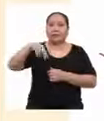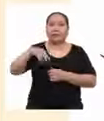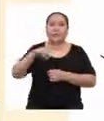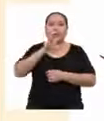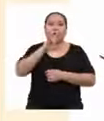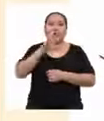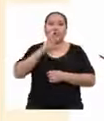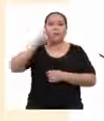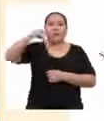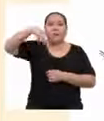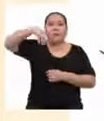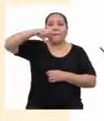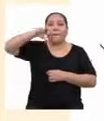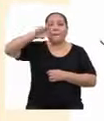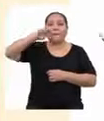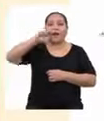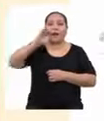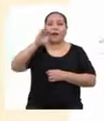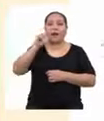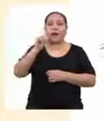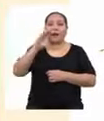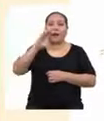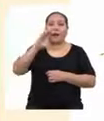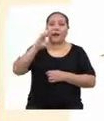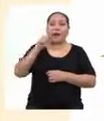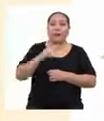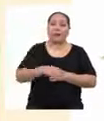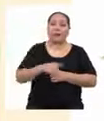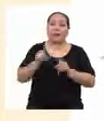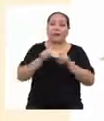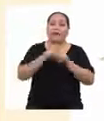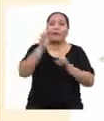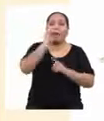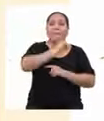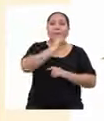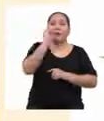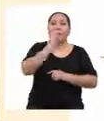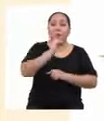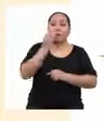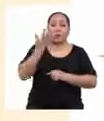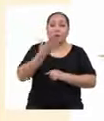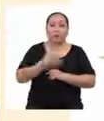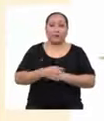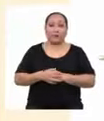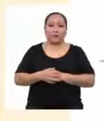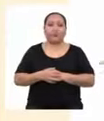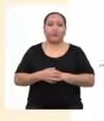de clase y la frecuencia relativa porcentual.